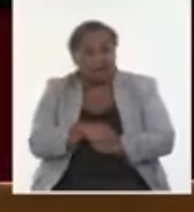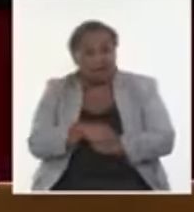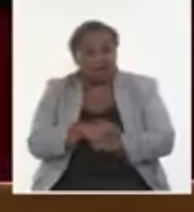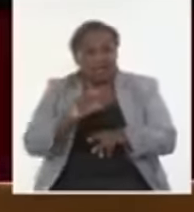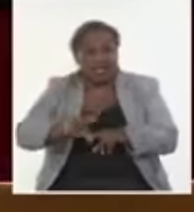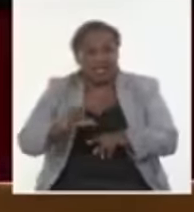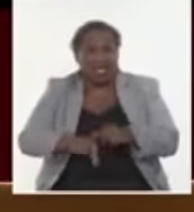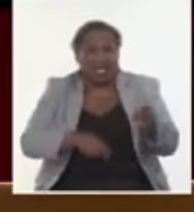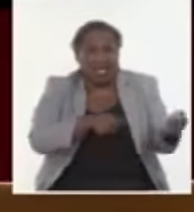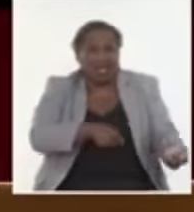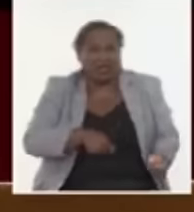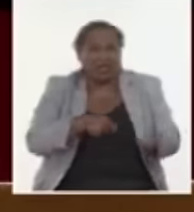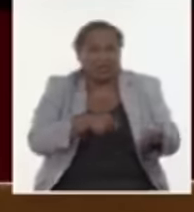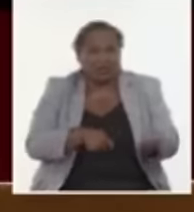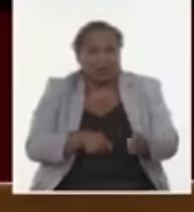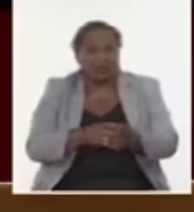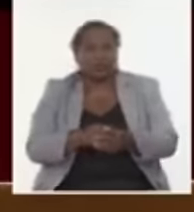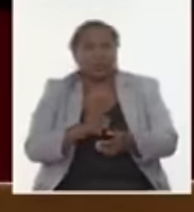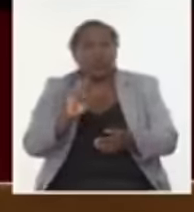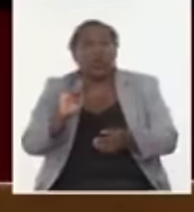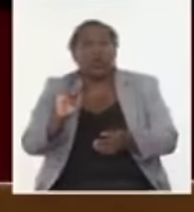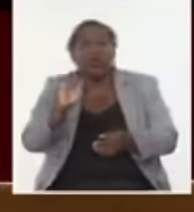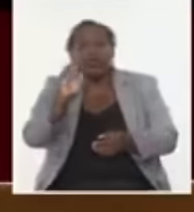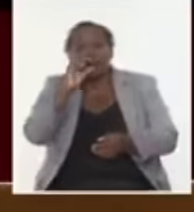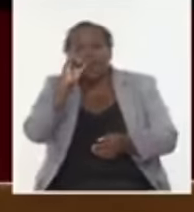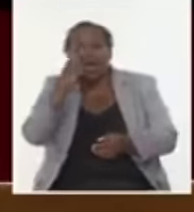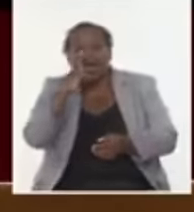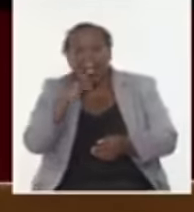agricultura urbana, suburbana y familiar.